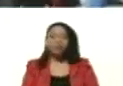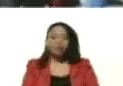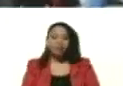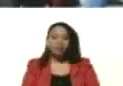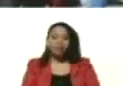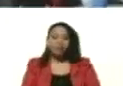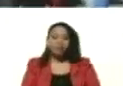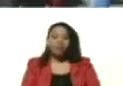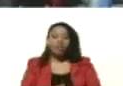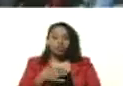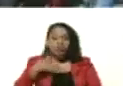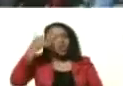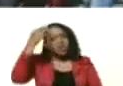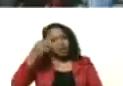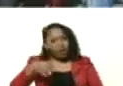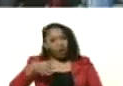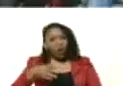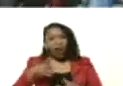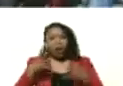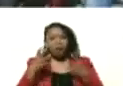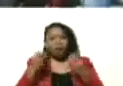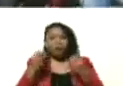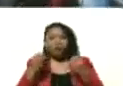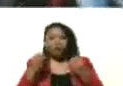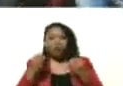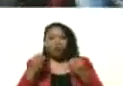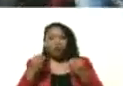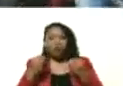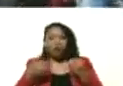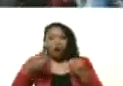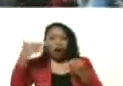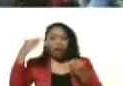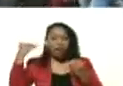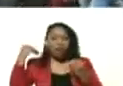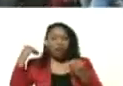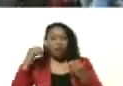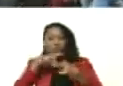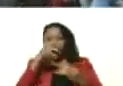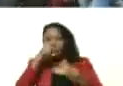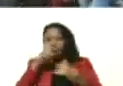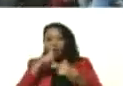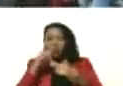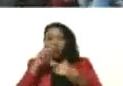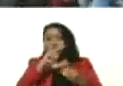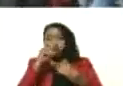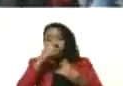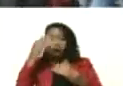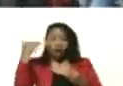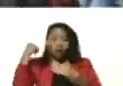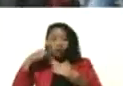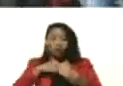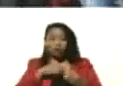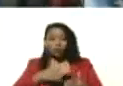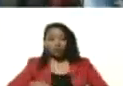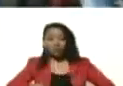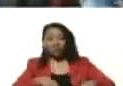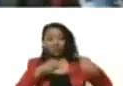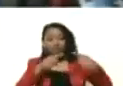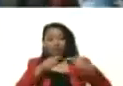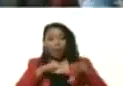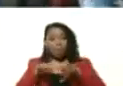inclusive creo que mayor que la de hace 200 años. Nosotros hace 200 años nos enfrentamos al Imperio